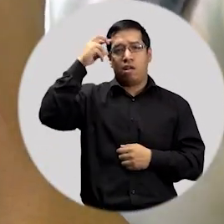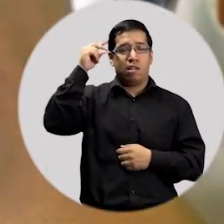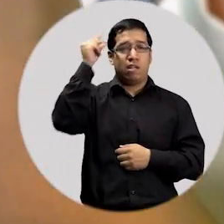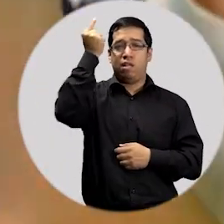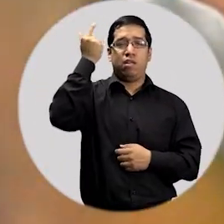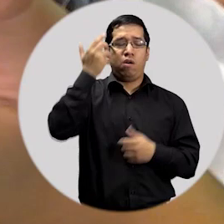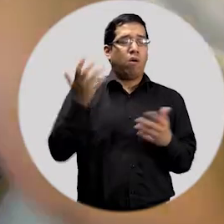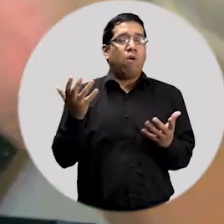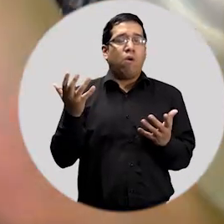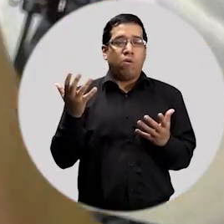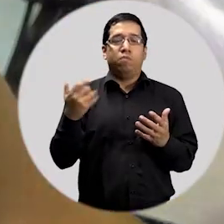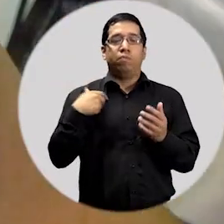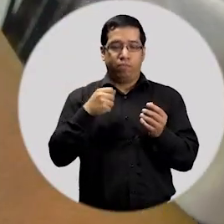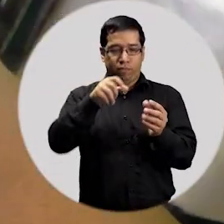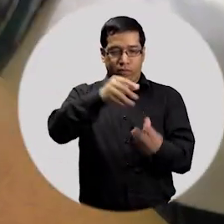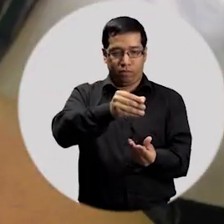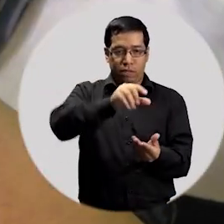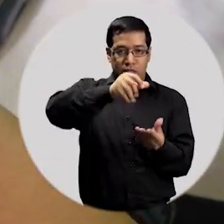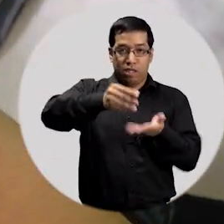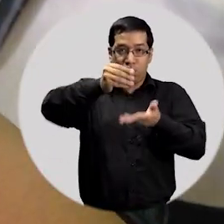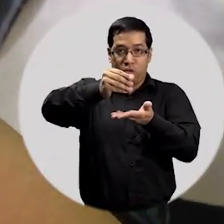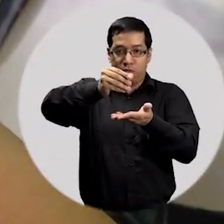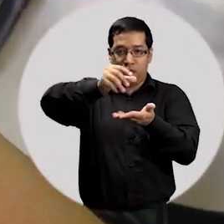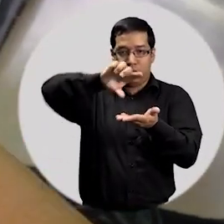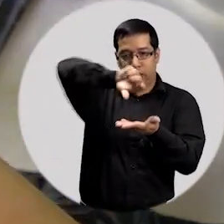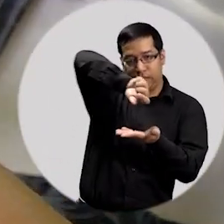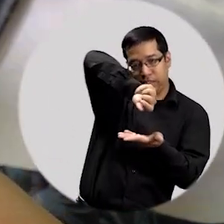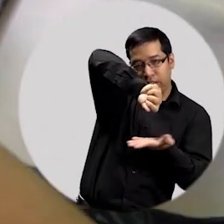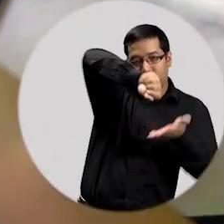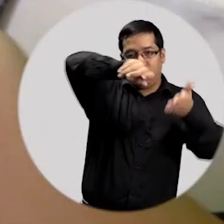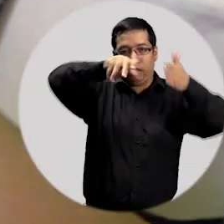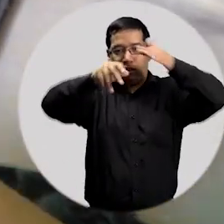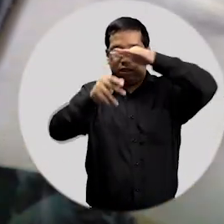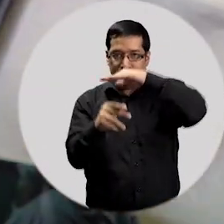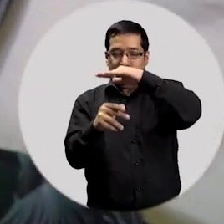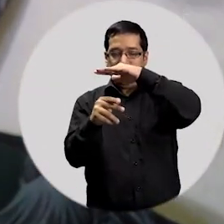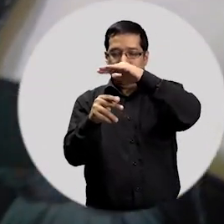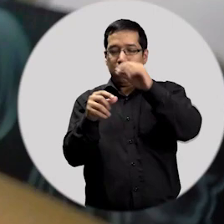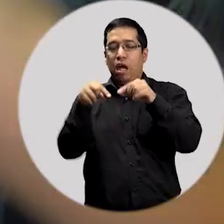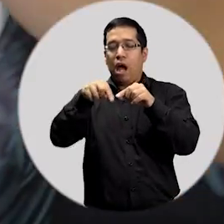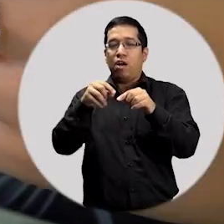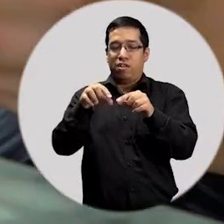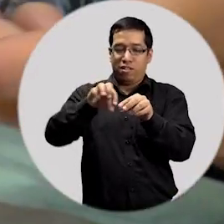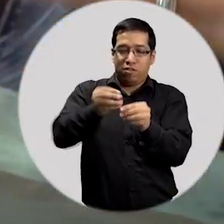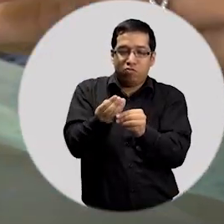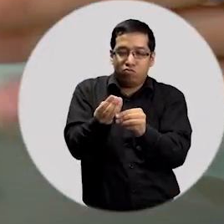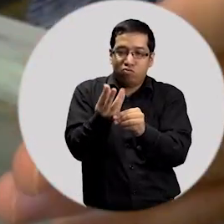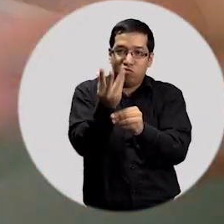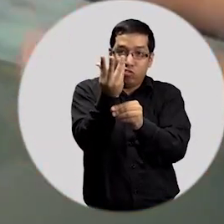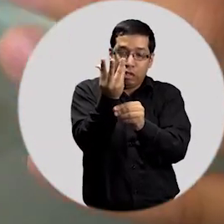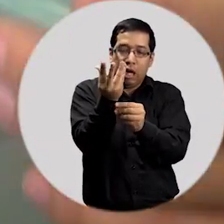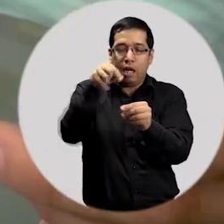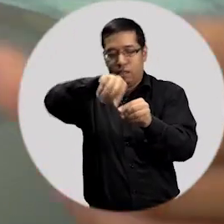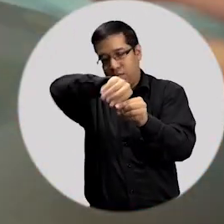vidrio, donde empieza básicamente a cargarse la bebida en sí. Entonces, como ya